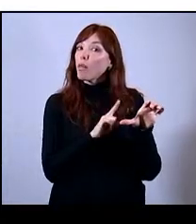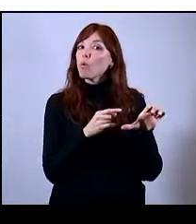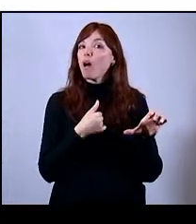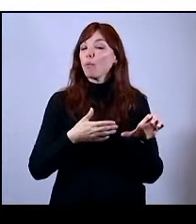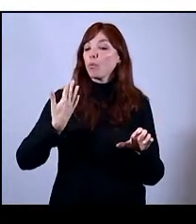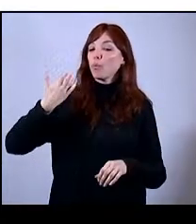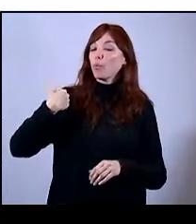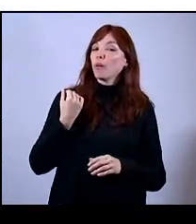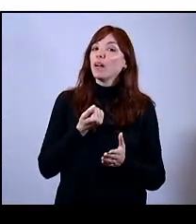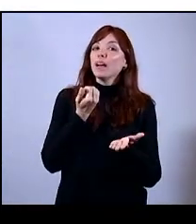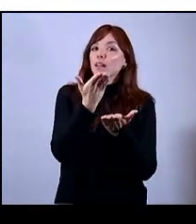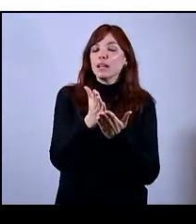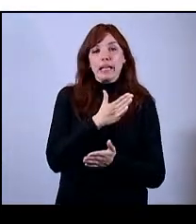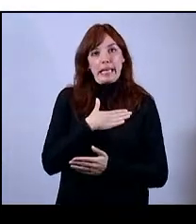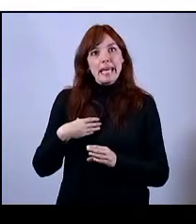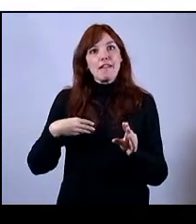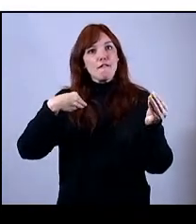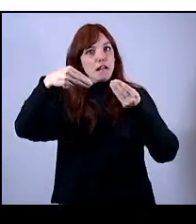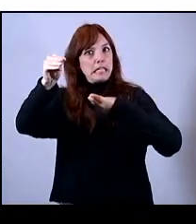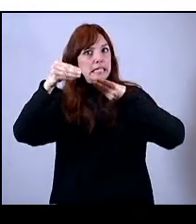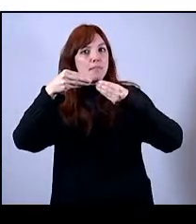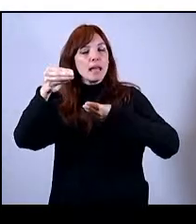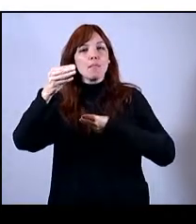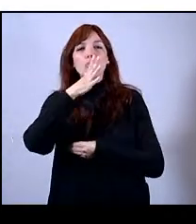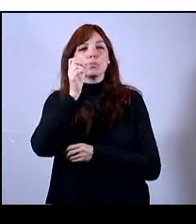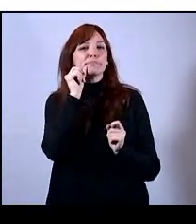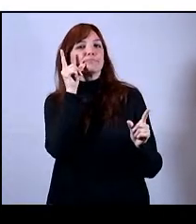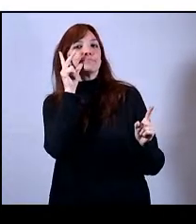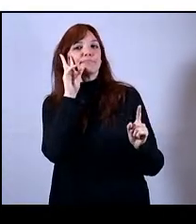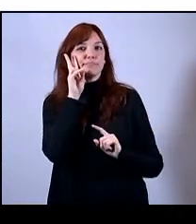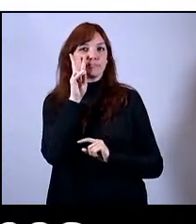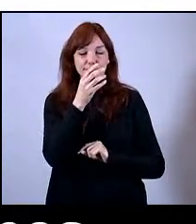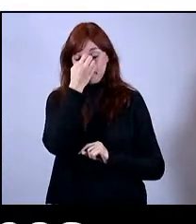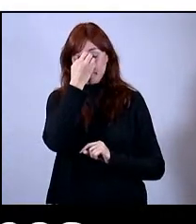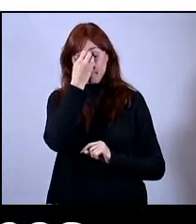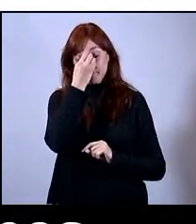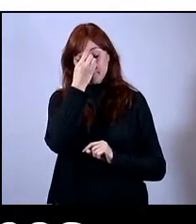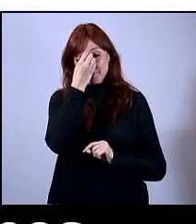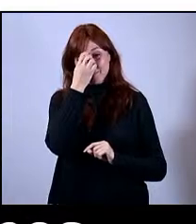plantear esas flexibilizaciones porque ya veíamos que